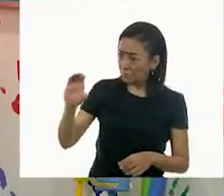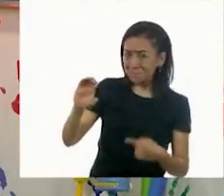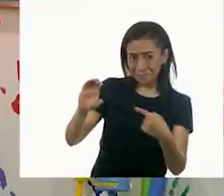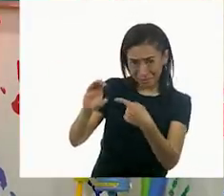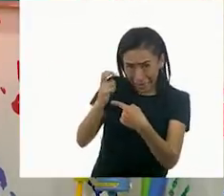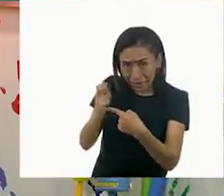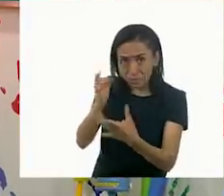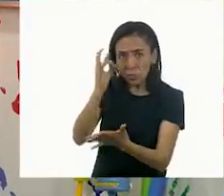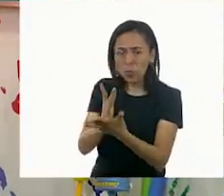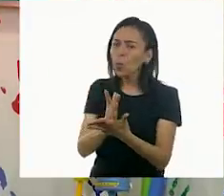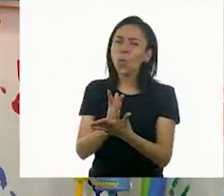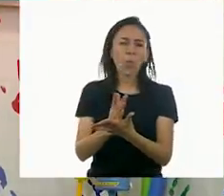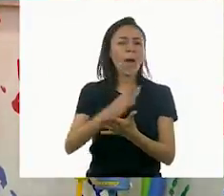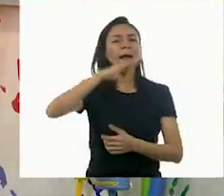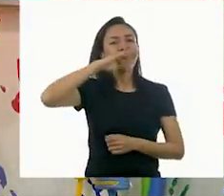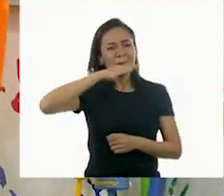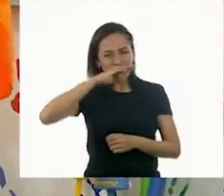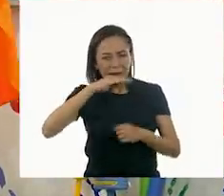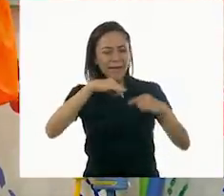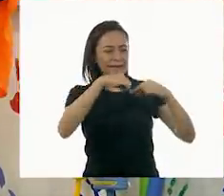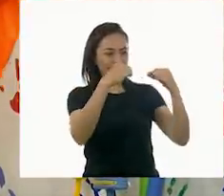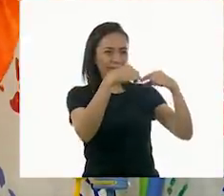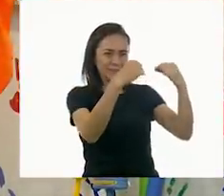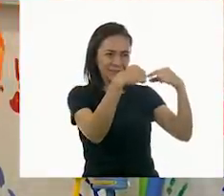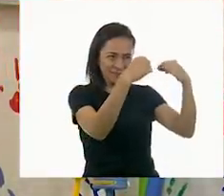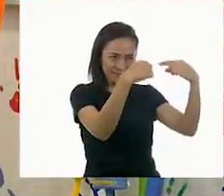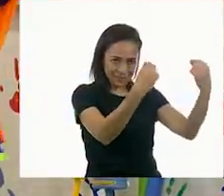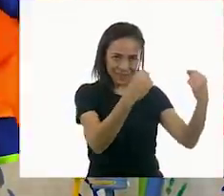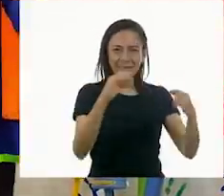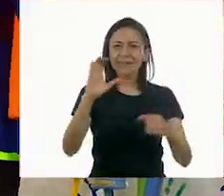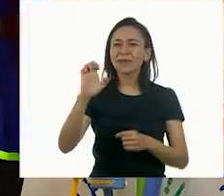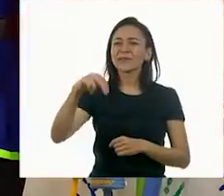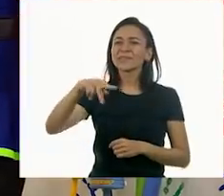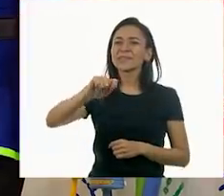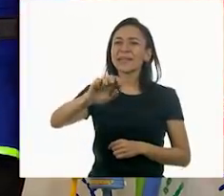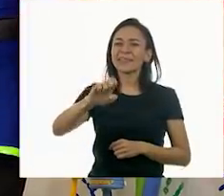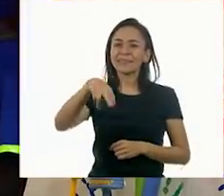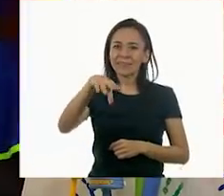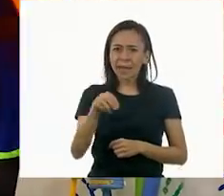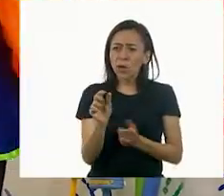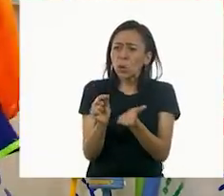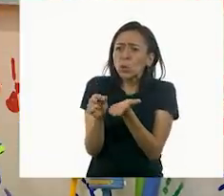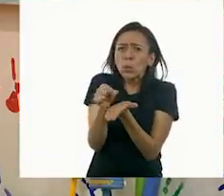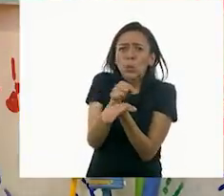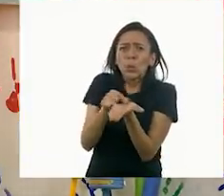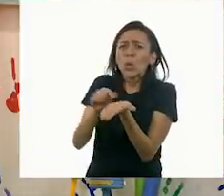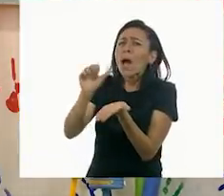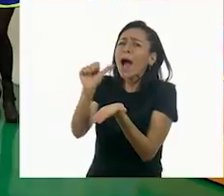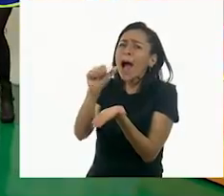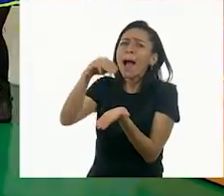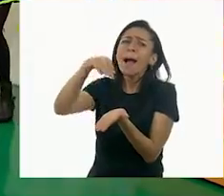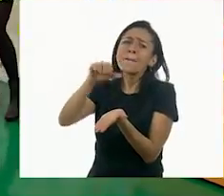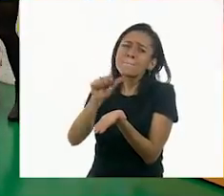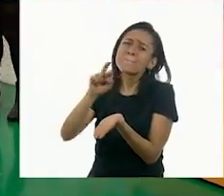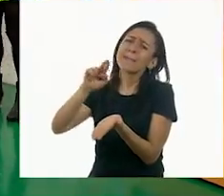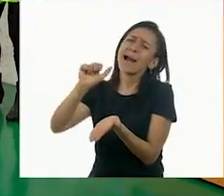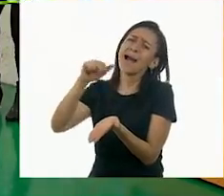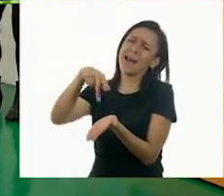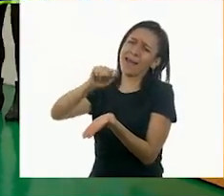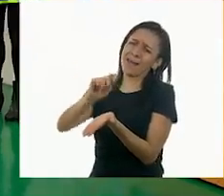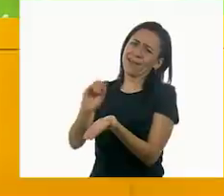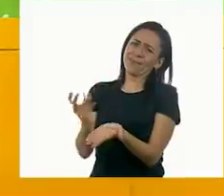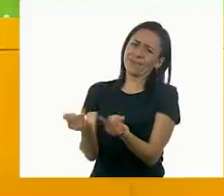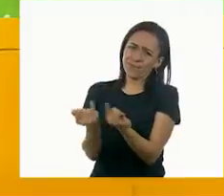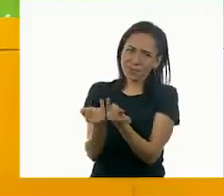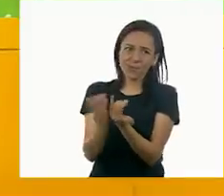El maíz, el trigo, el centeno, el amaranto, maestra, el malilla. ¡Mira lo que traigo por aquí! ¡Qué rico! Para